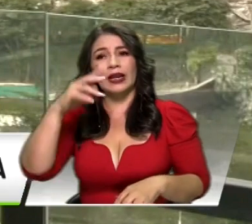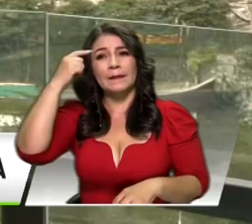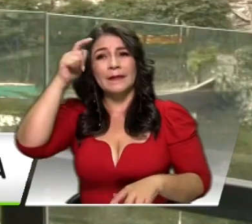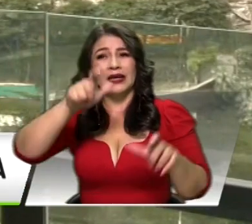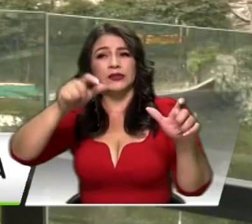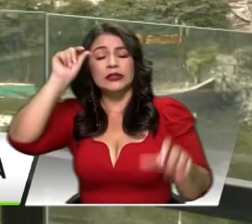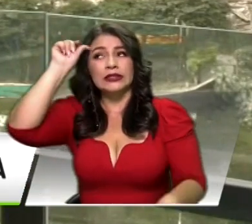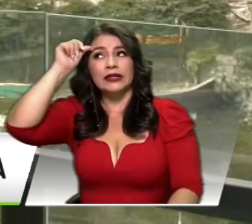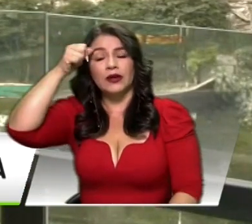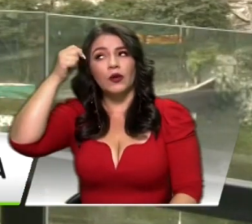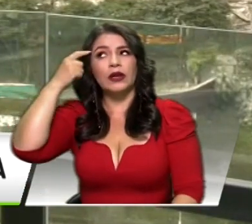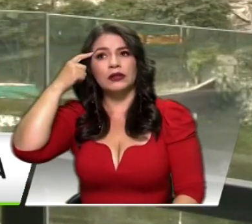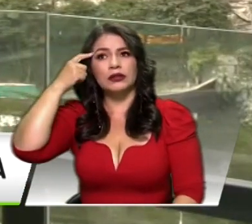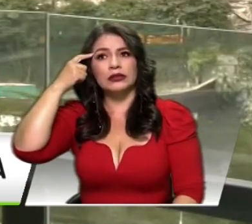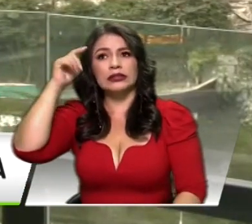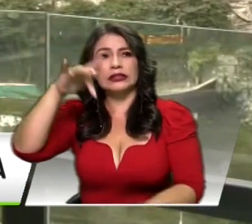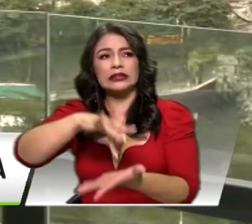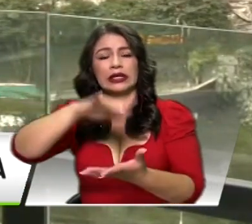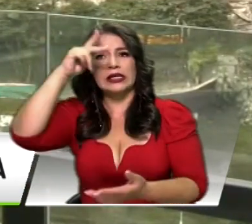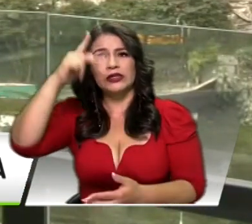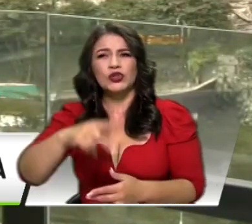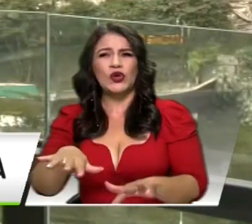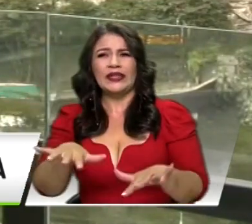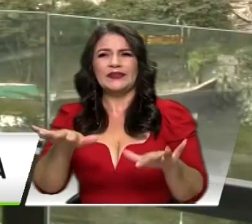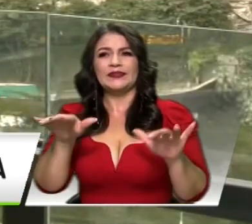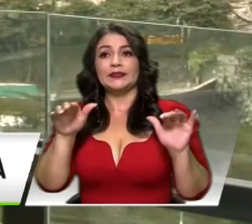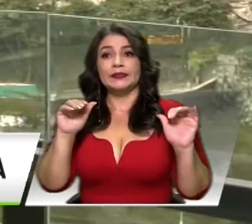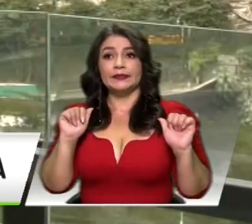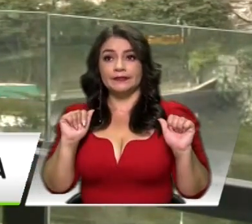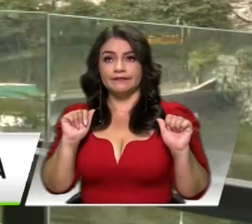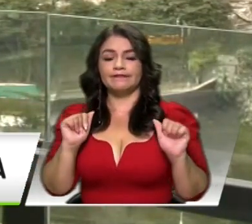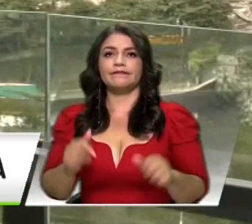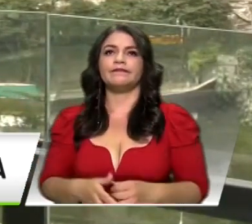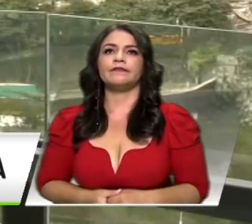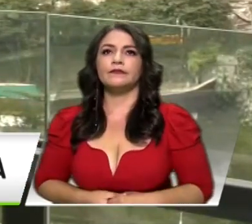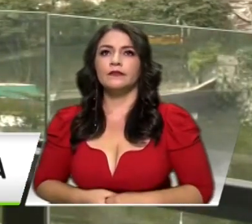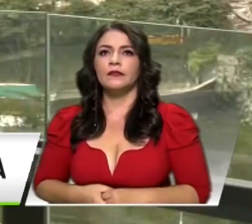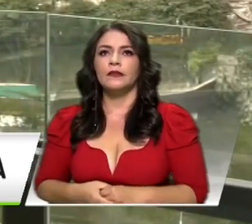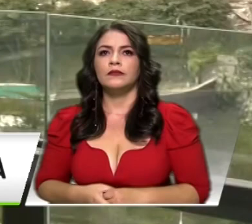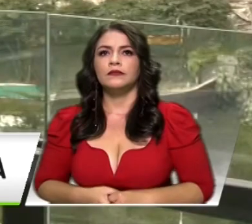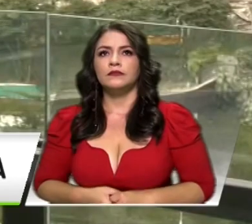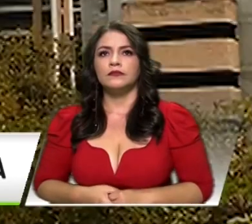gente, pues va a quedar esta historia de los edificios con fallas estructurales.